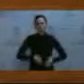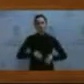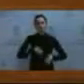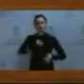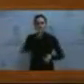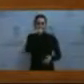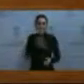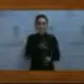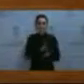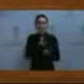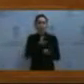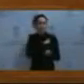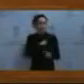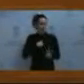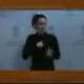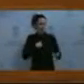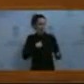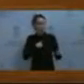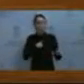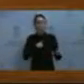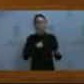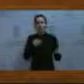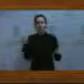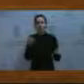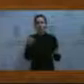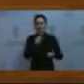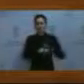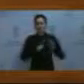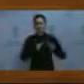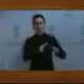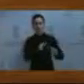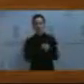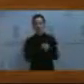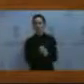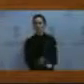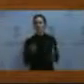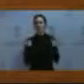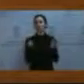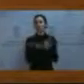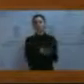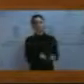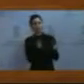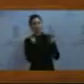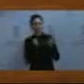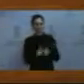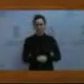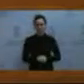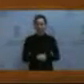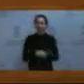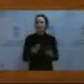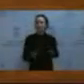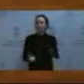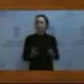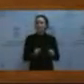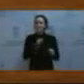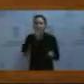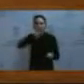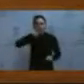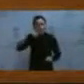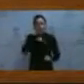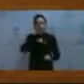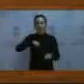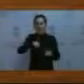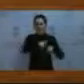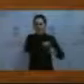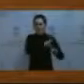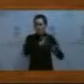autonomía y de la efectividad de dichos órganos en el ejercicio de las competencias que la ley les atribuya. Es preciso salvaguardar la independencia de